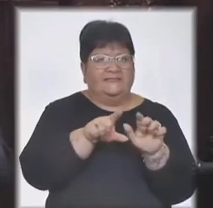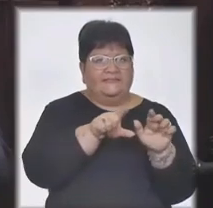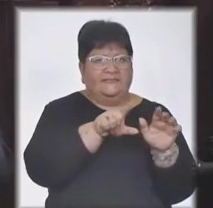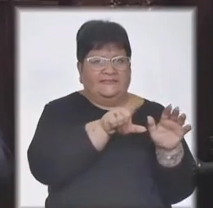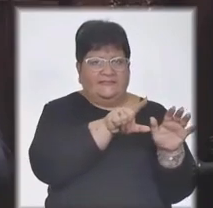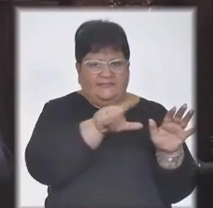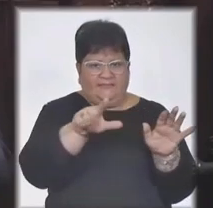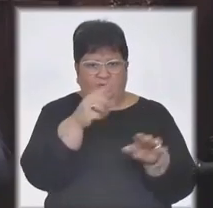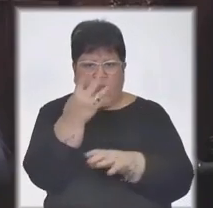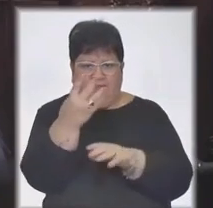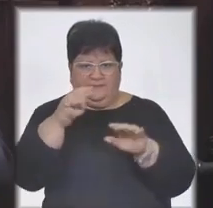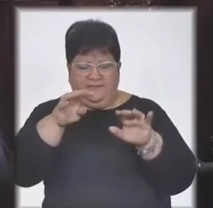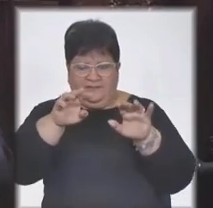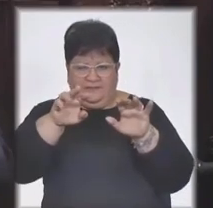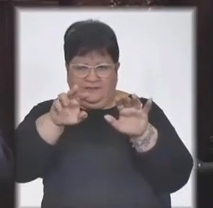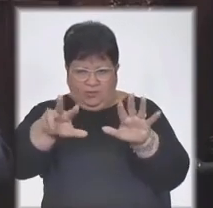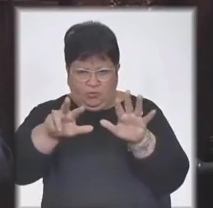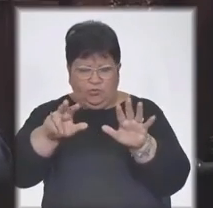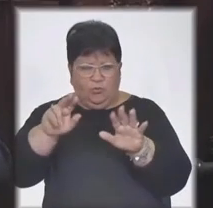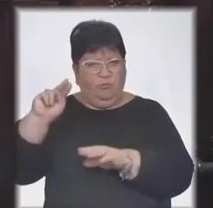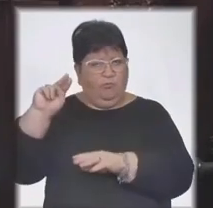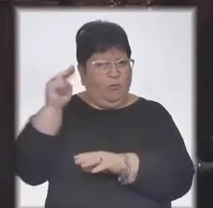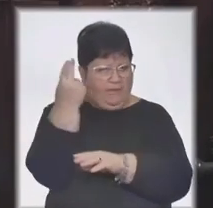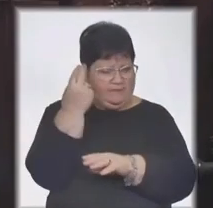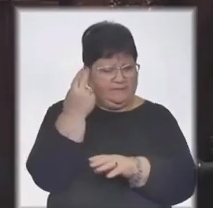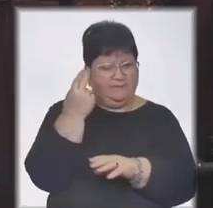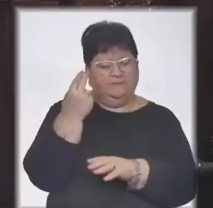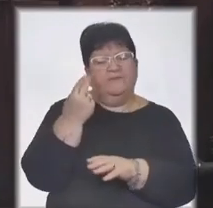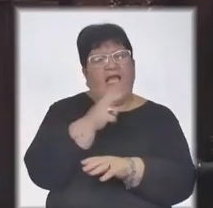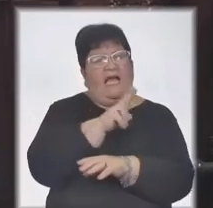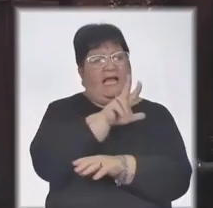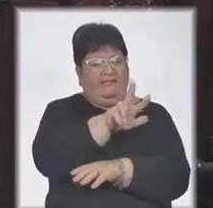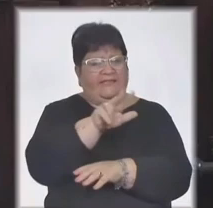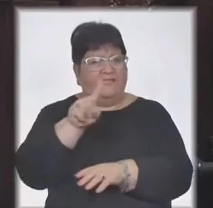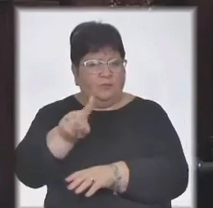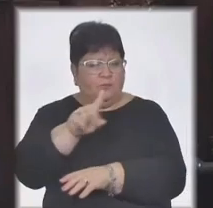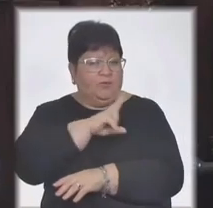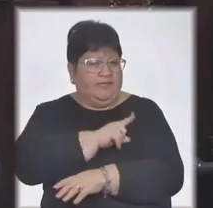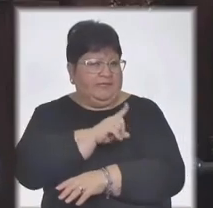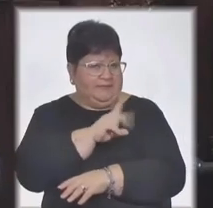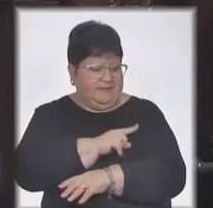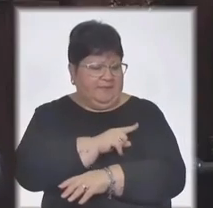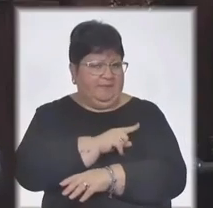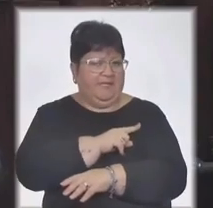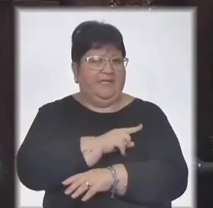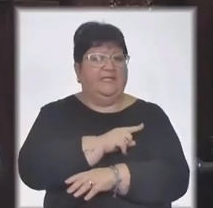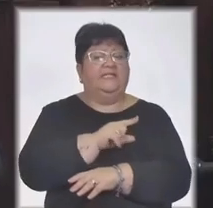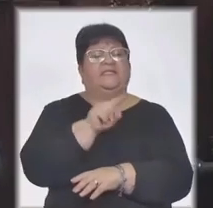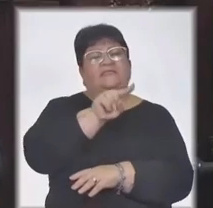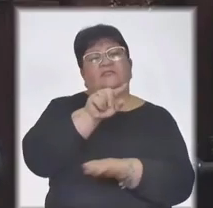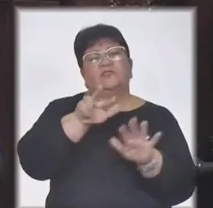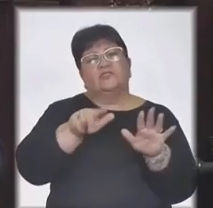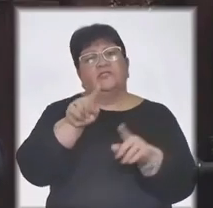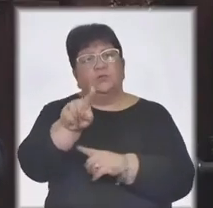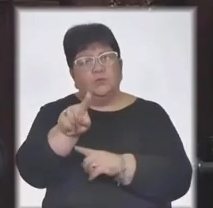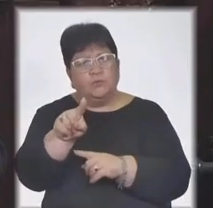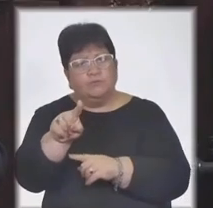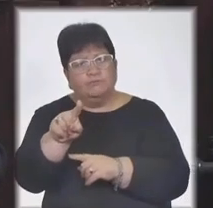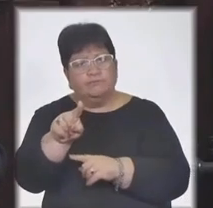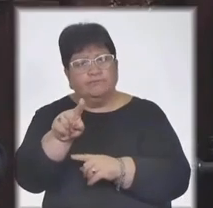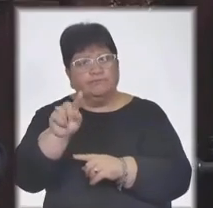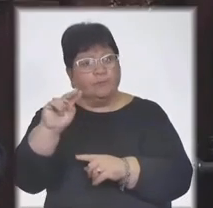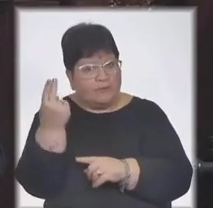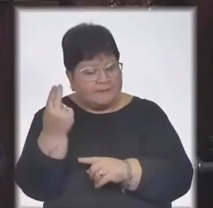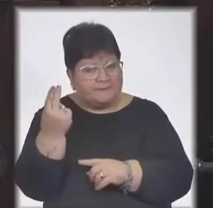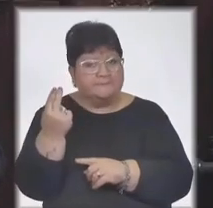748 fallecidos. En diciembre, el 31 de diciembre, según los datos del SINAI, 181.